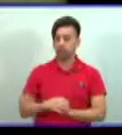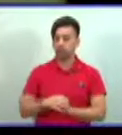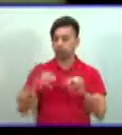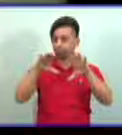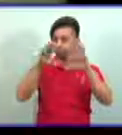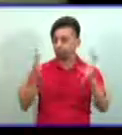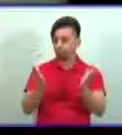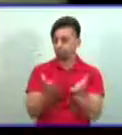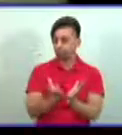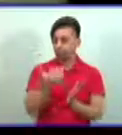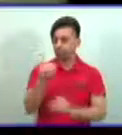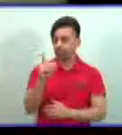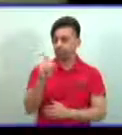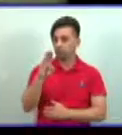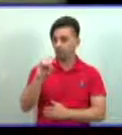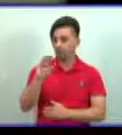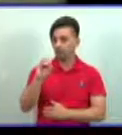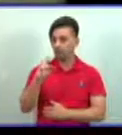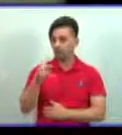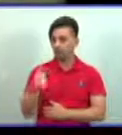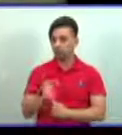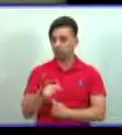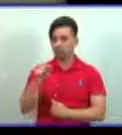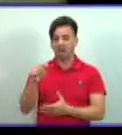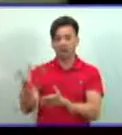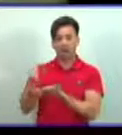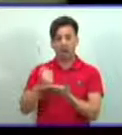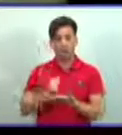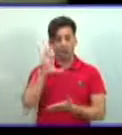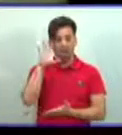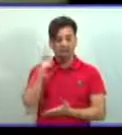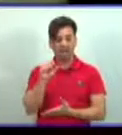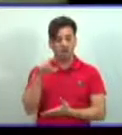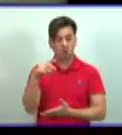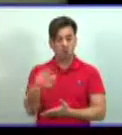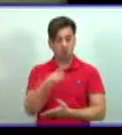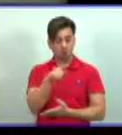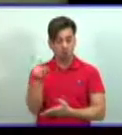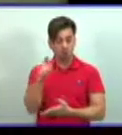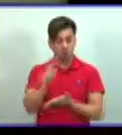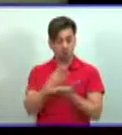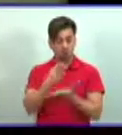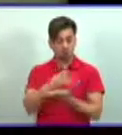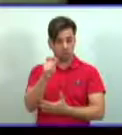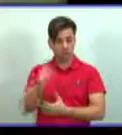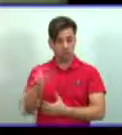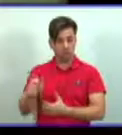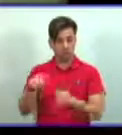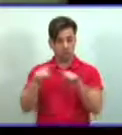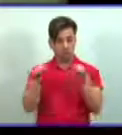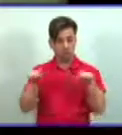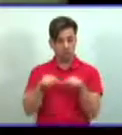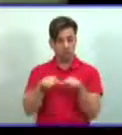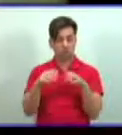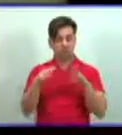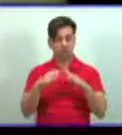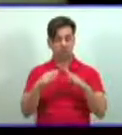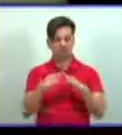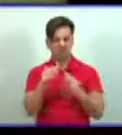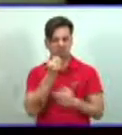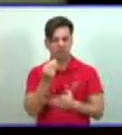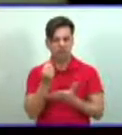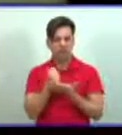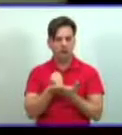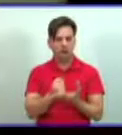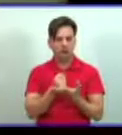cómo ustedes, desde su posición, desde su aula, desde su casa, pueden contribuir a minimizar